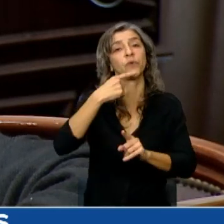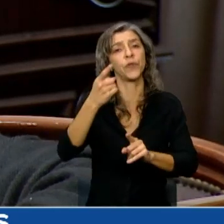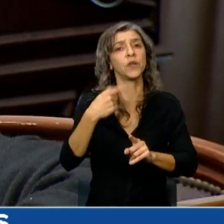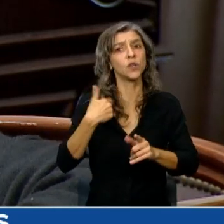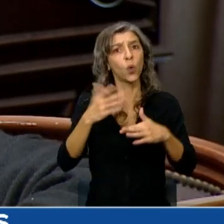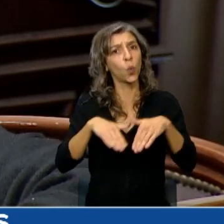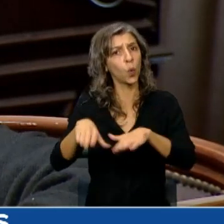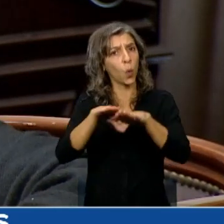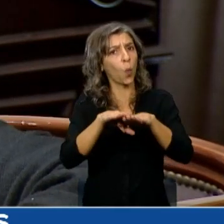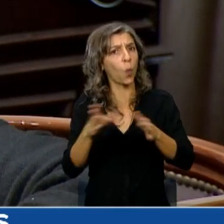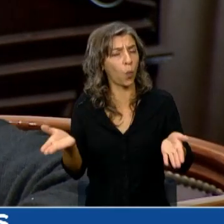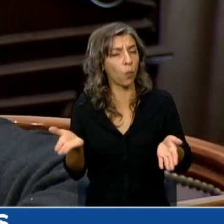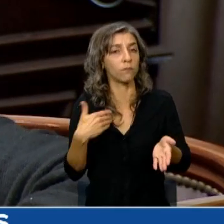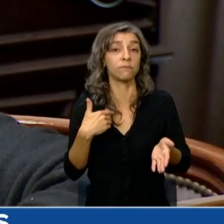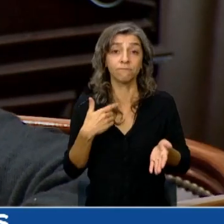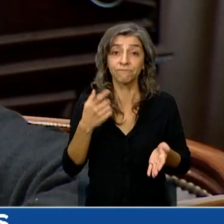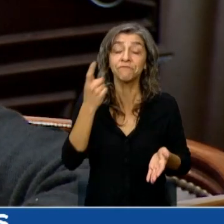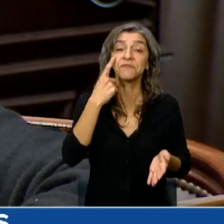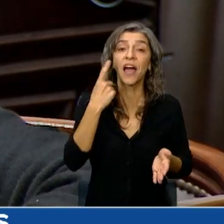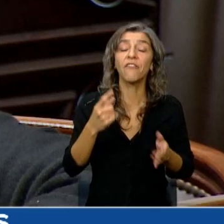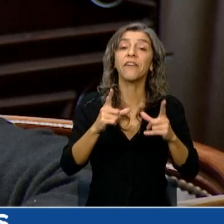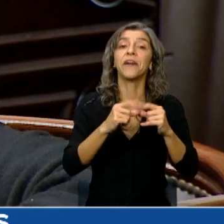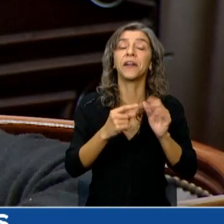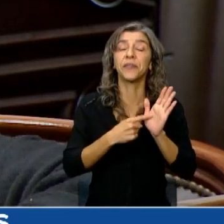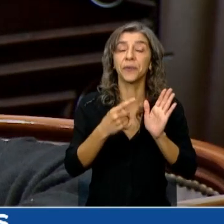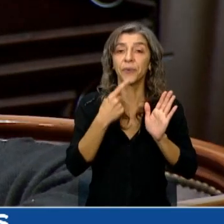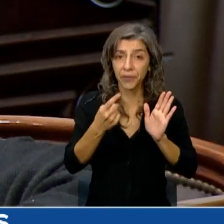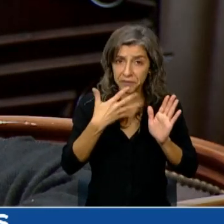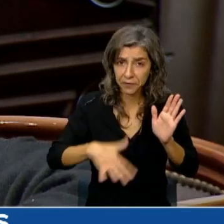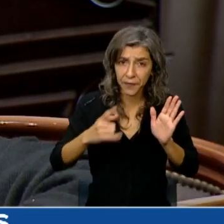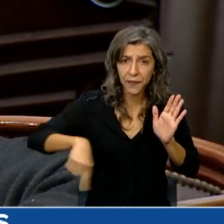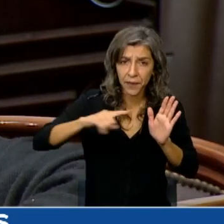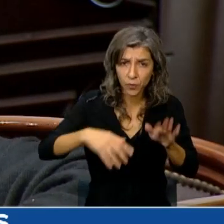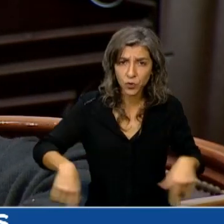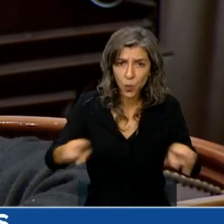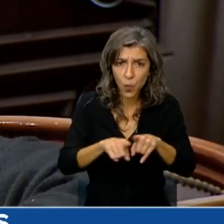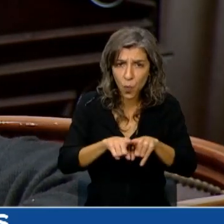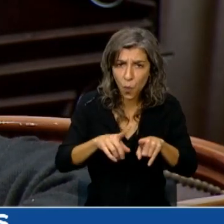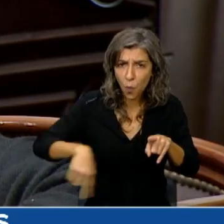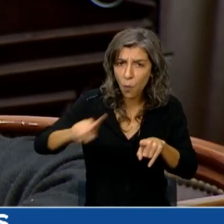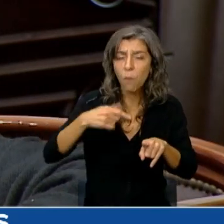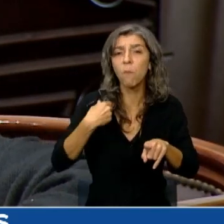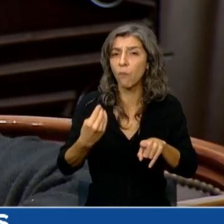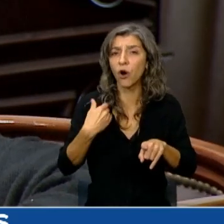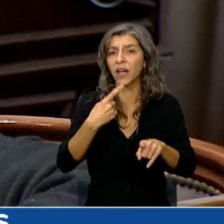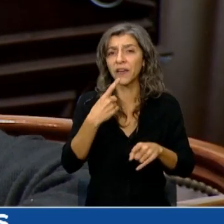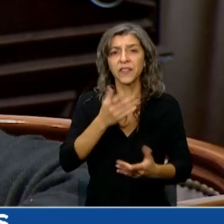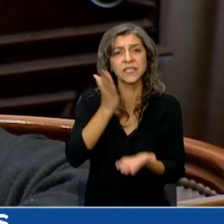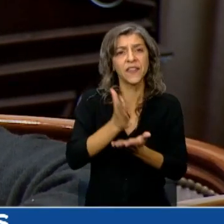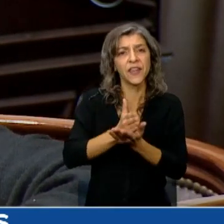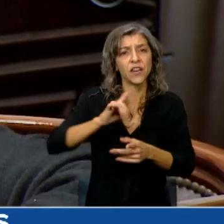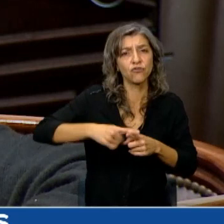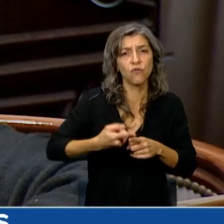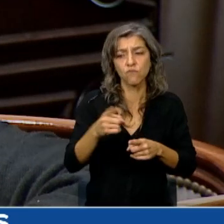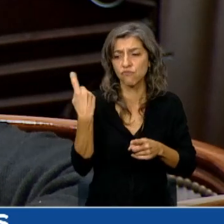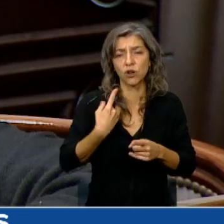iguales lo lean para ver si interpretamos entre todos qué quiere decir. Que la garantía del pleno ejercicio de los derechos políticos